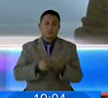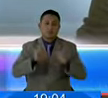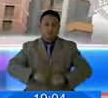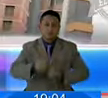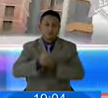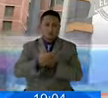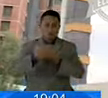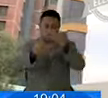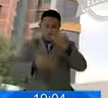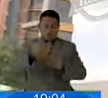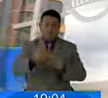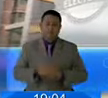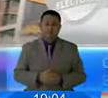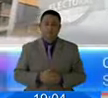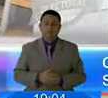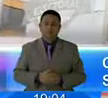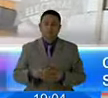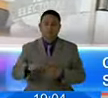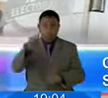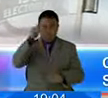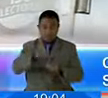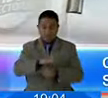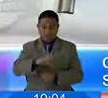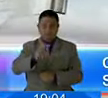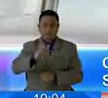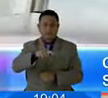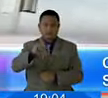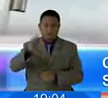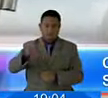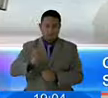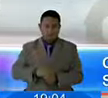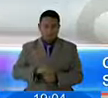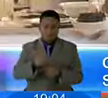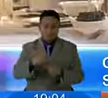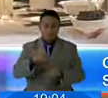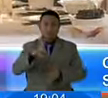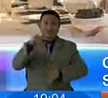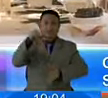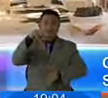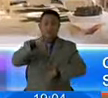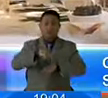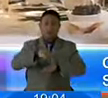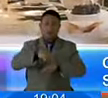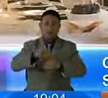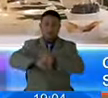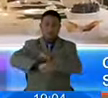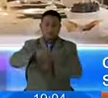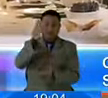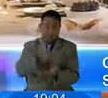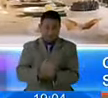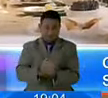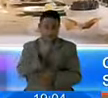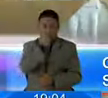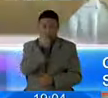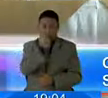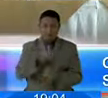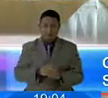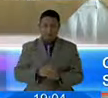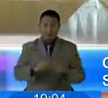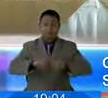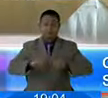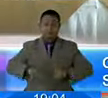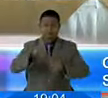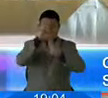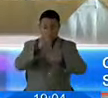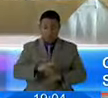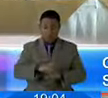informe jurídico. Recordó que el Consejo hará respetar el periodo de silencio electoral, esto en referencia a las rendiciones de cuenta de